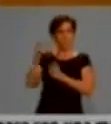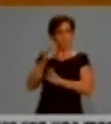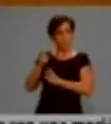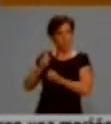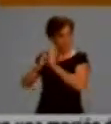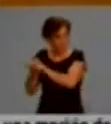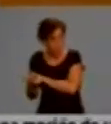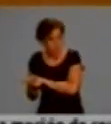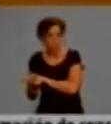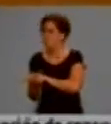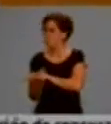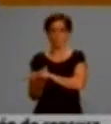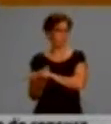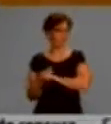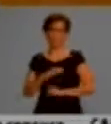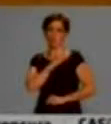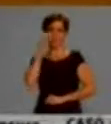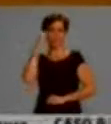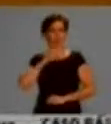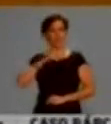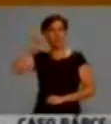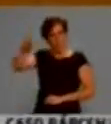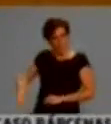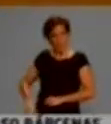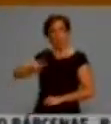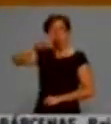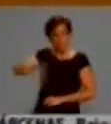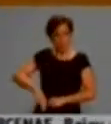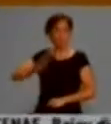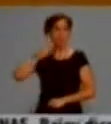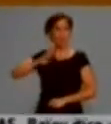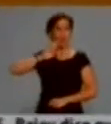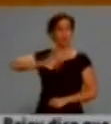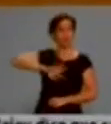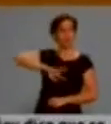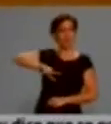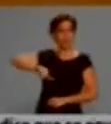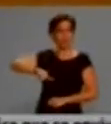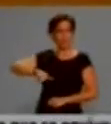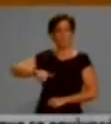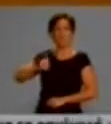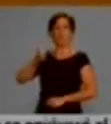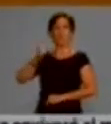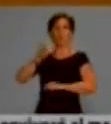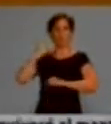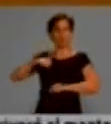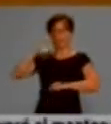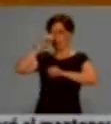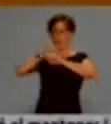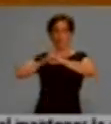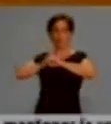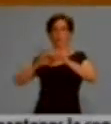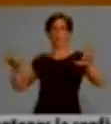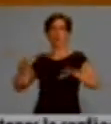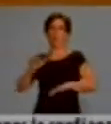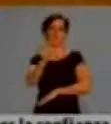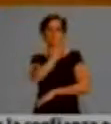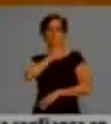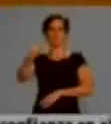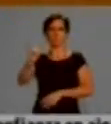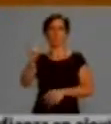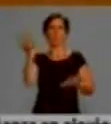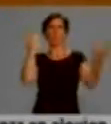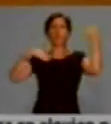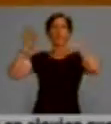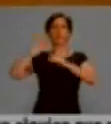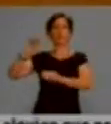Rajoy. Pasó a ser un delincuente en el momento en el que dejar de disimular su letra ante los peritos calígrafos de